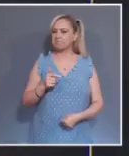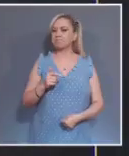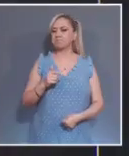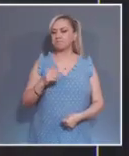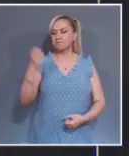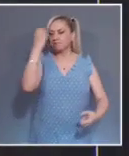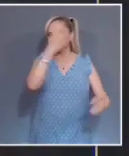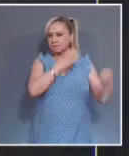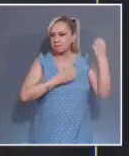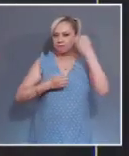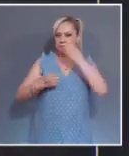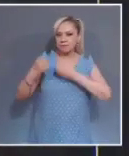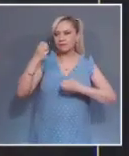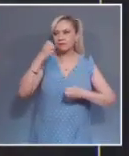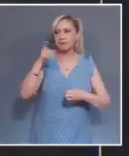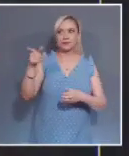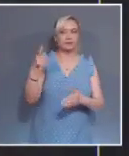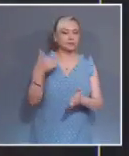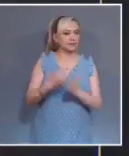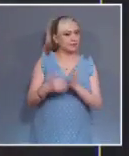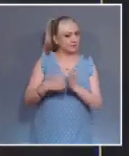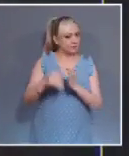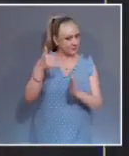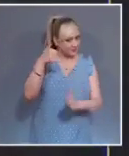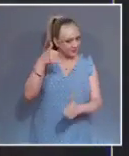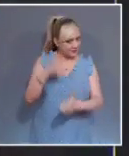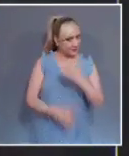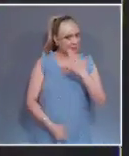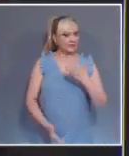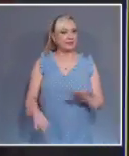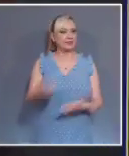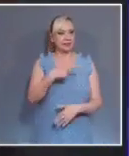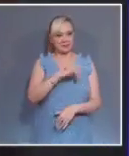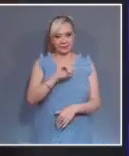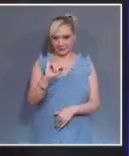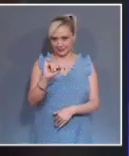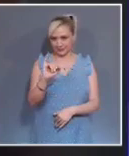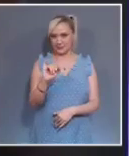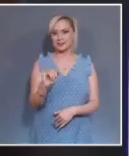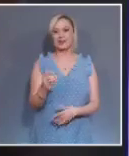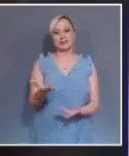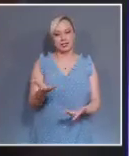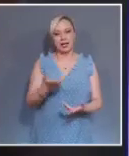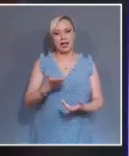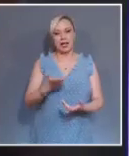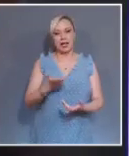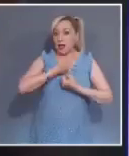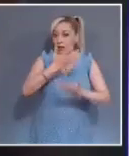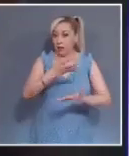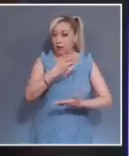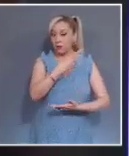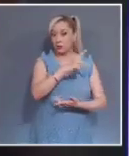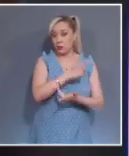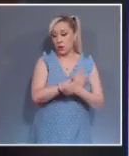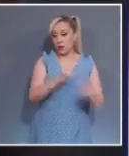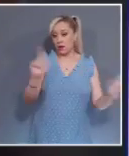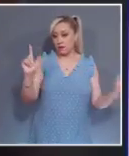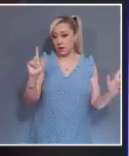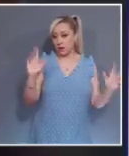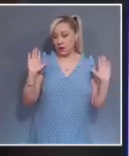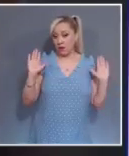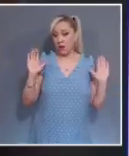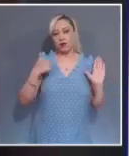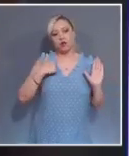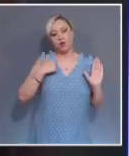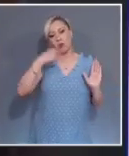hechos para determinar que se trató de un legítimo ejercicio de libertad de expresión. Considero que corresponde en efecto a la Sala